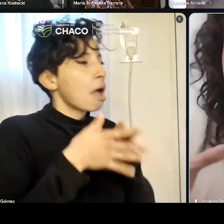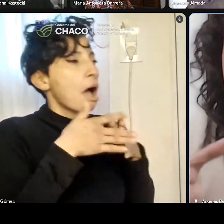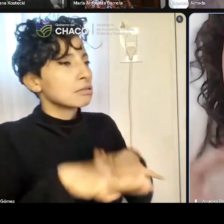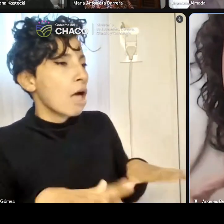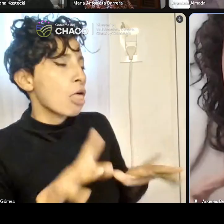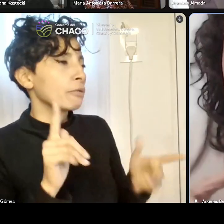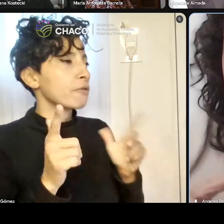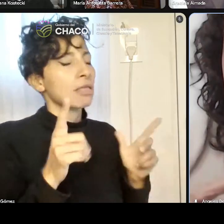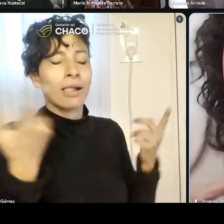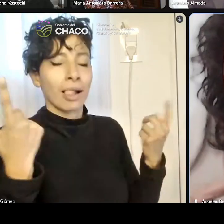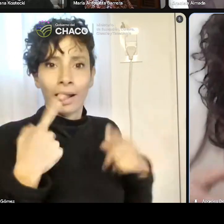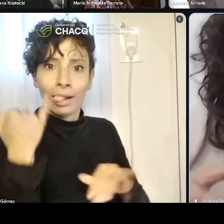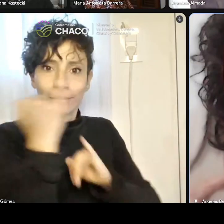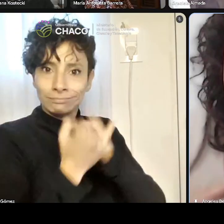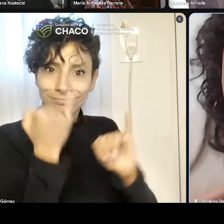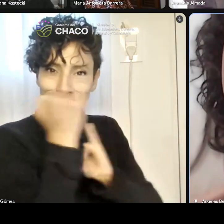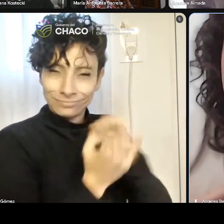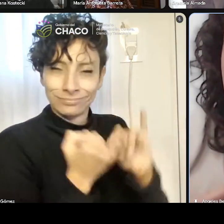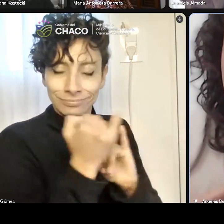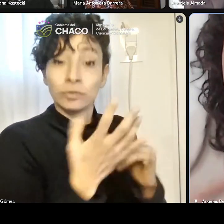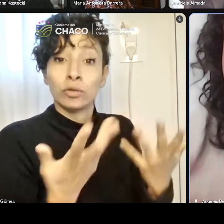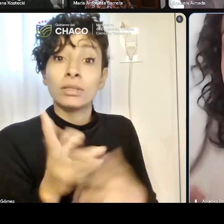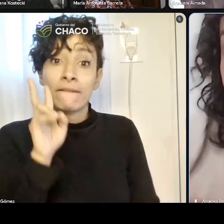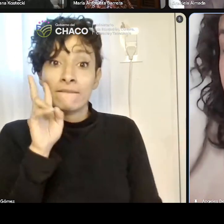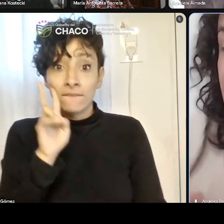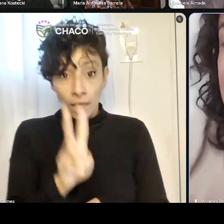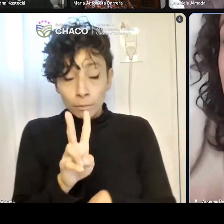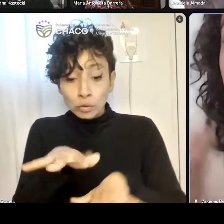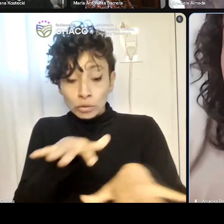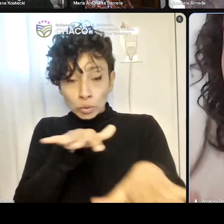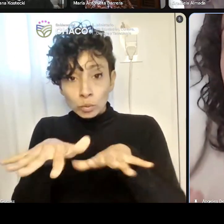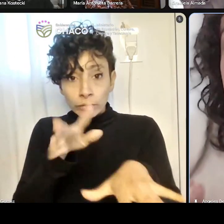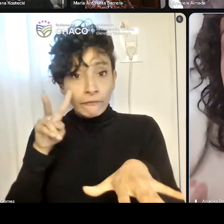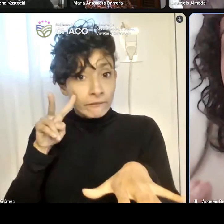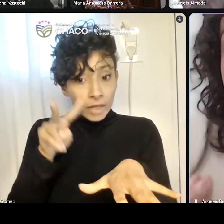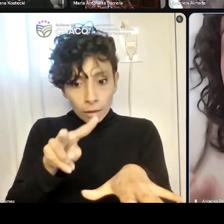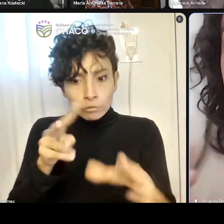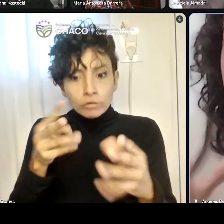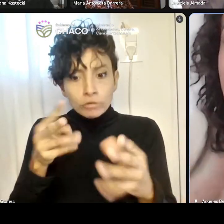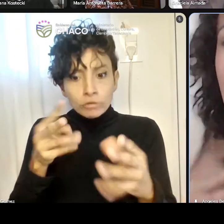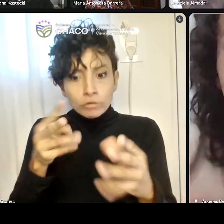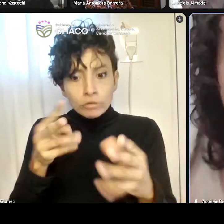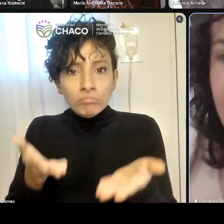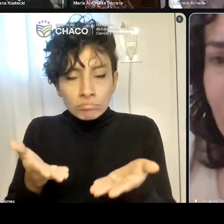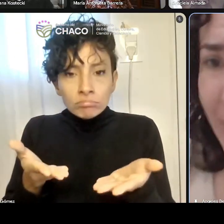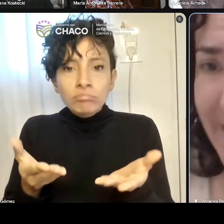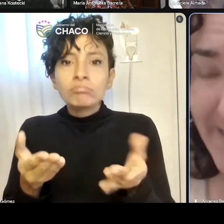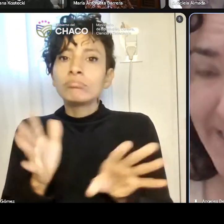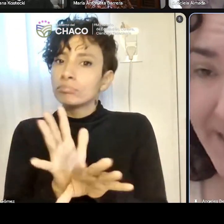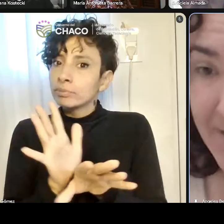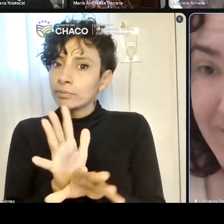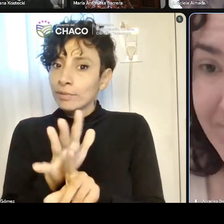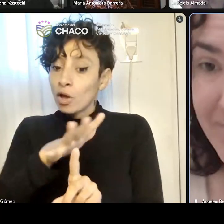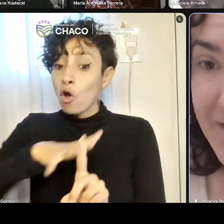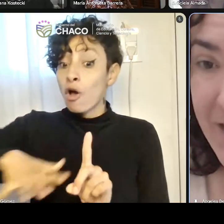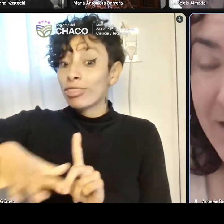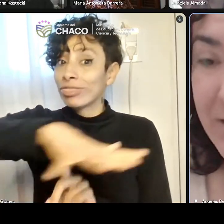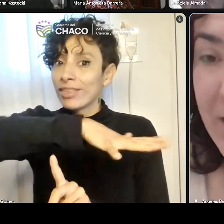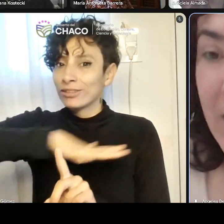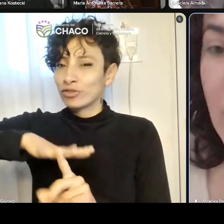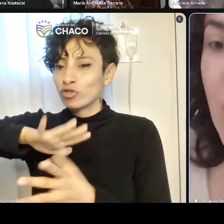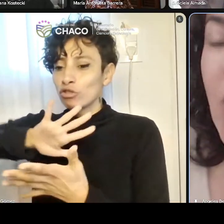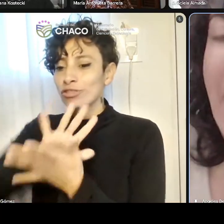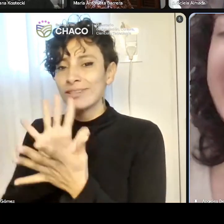lo que vemos de importantísimo es el uso en contexto de las señas,